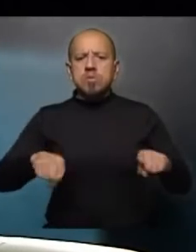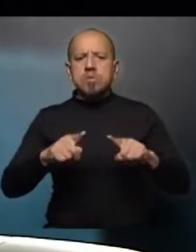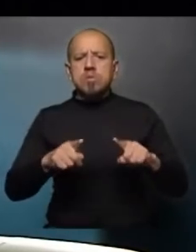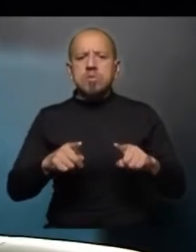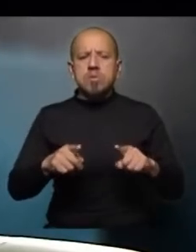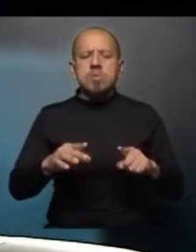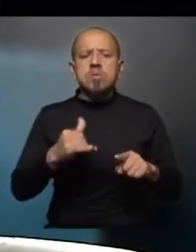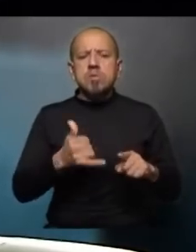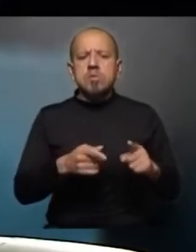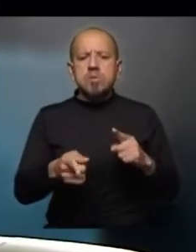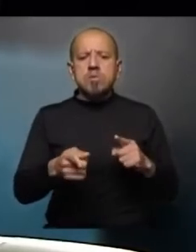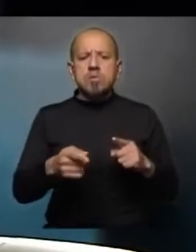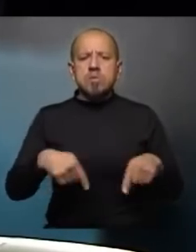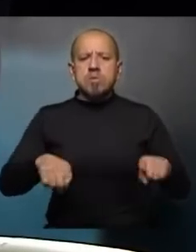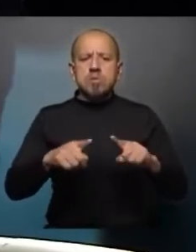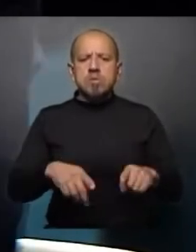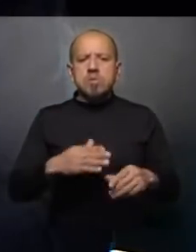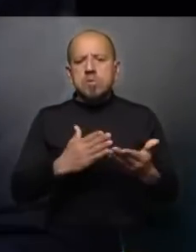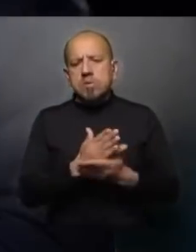decir tienen que estar autor